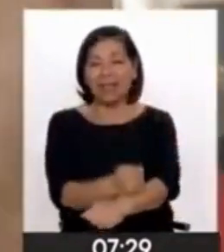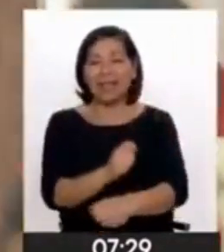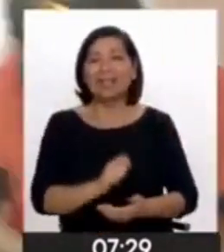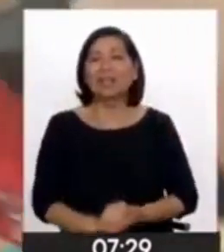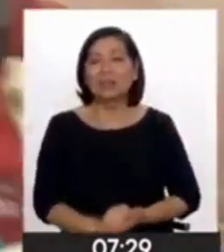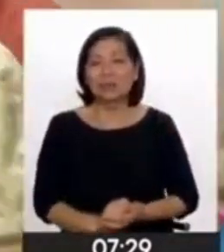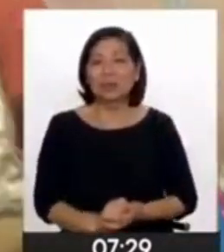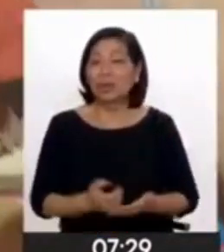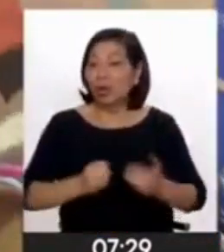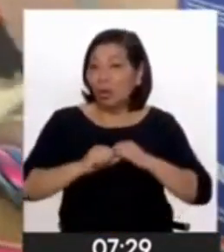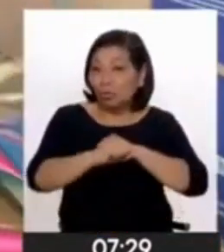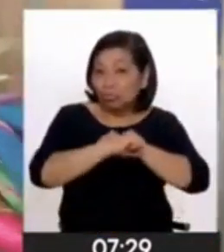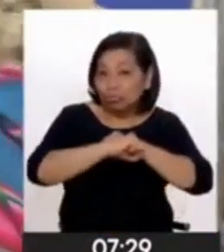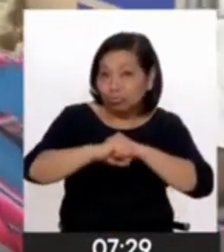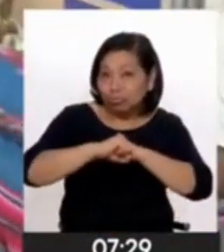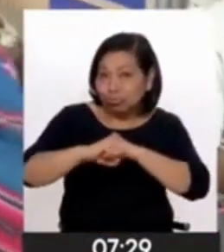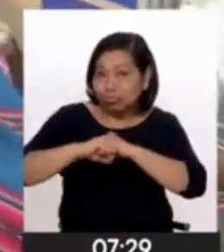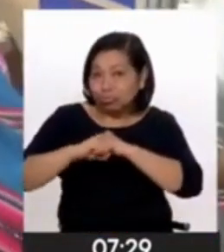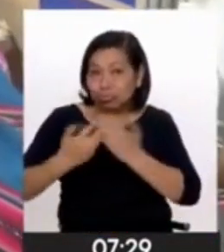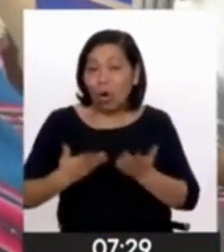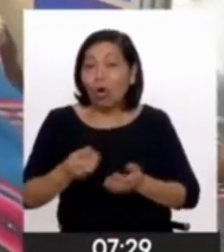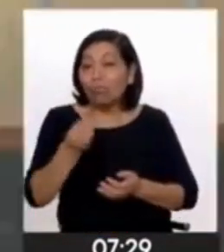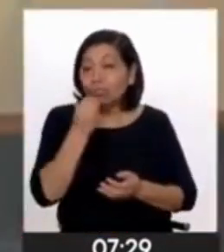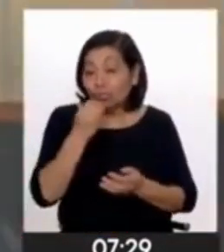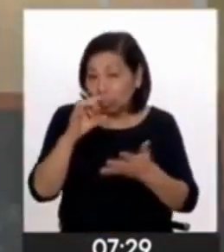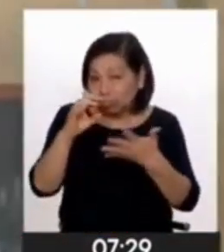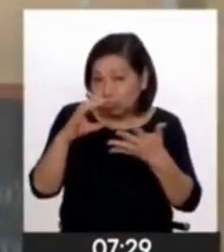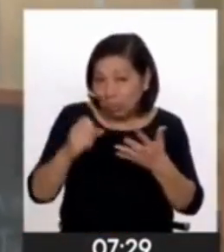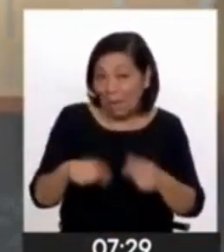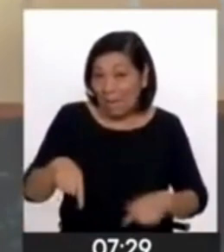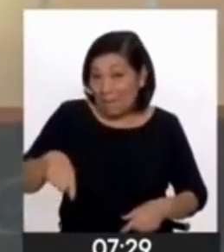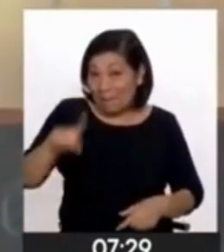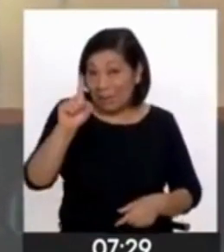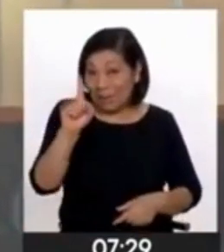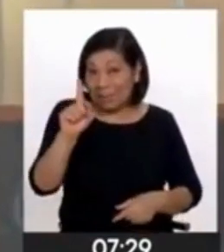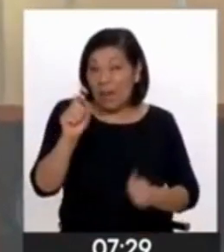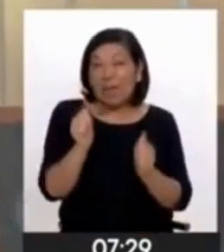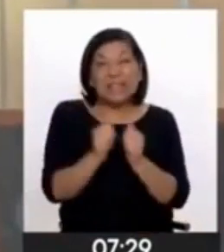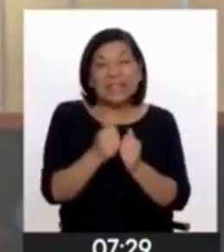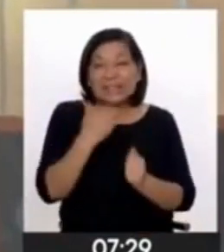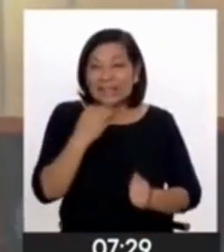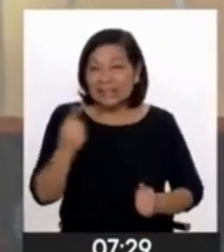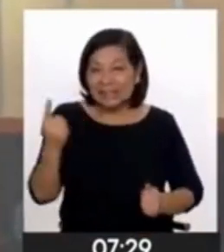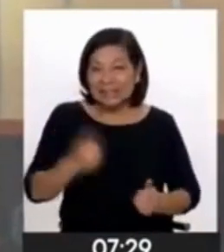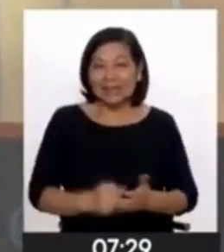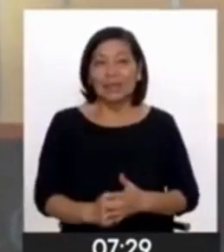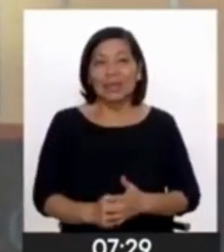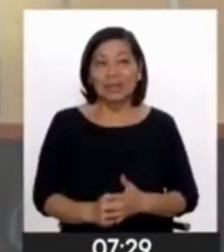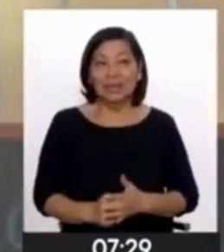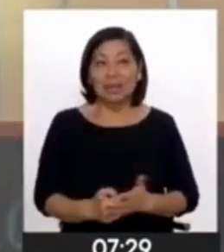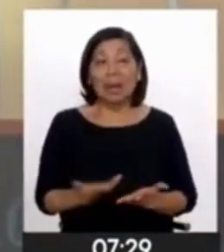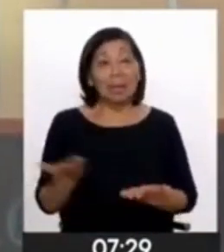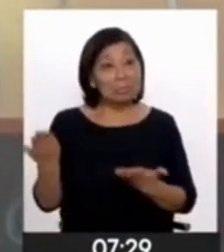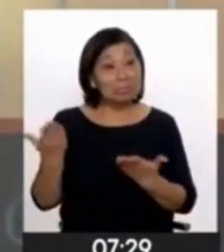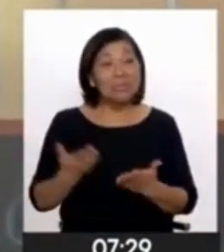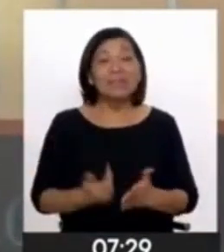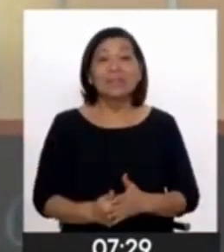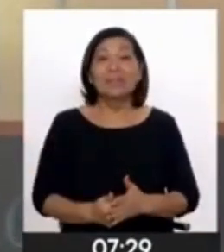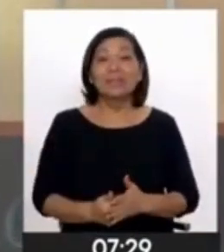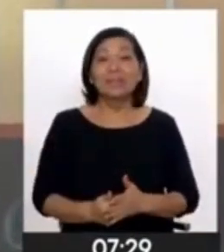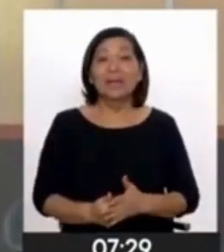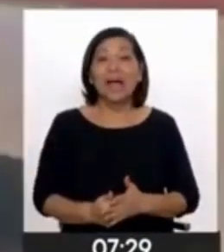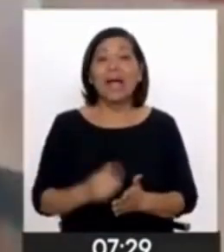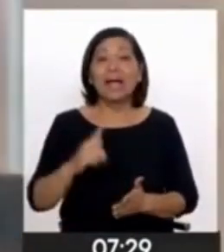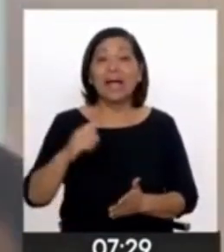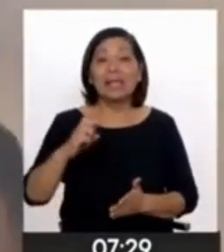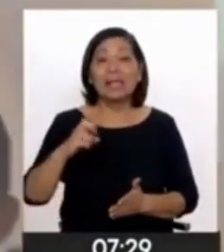En su misión de promover el turismo a través de la gastronomía, por primera vez se contó con la participación de una región invitada, la Casa